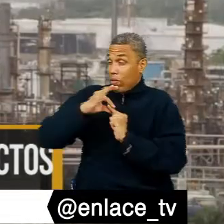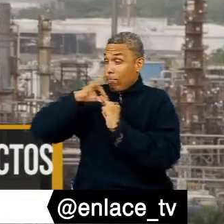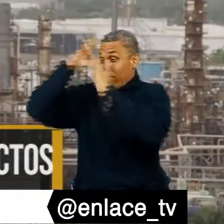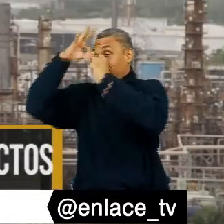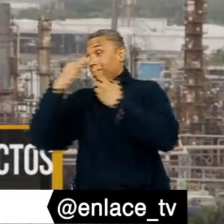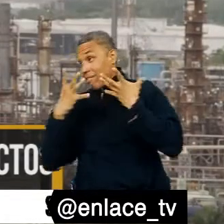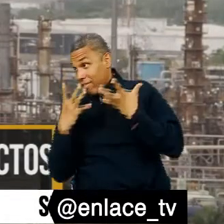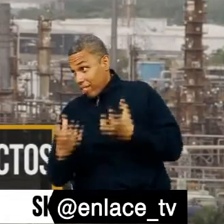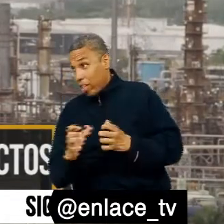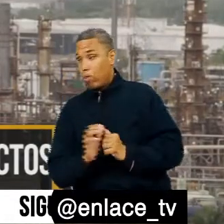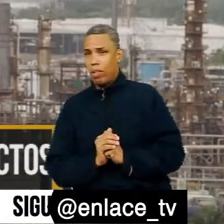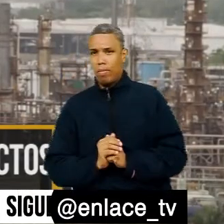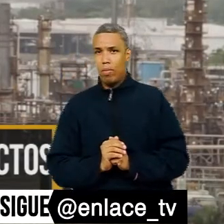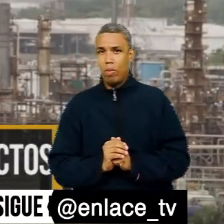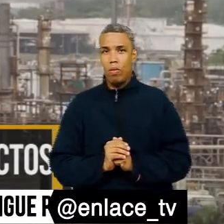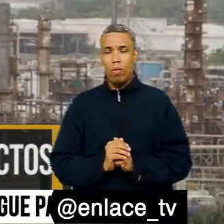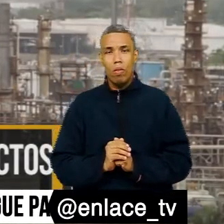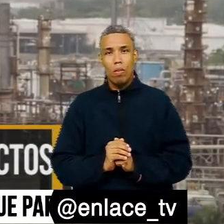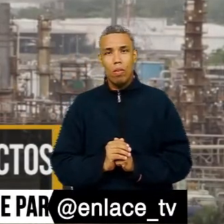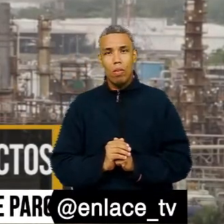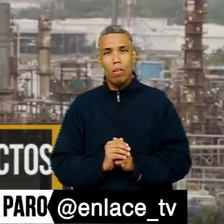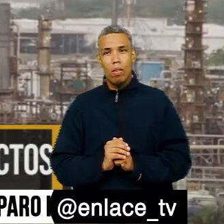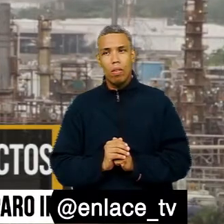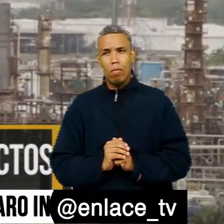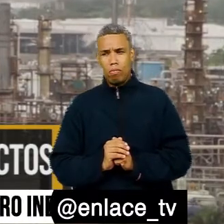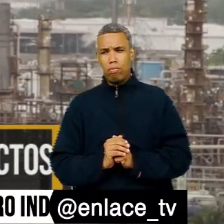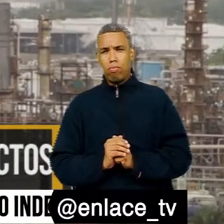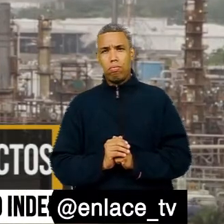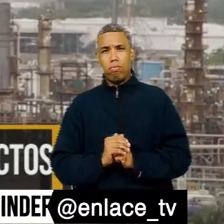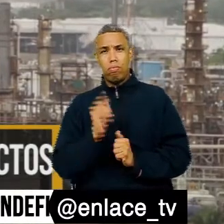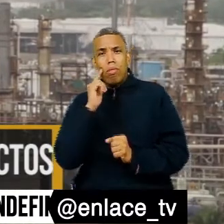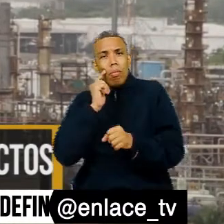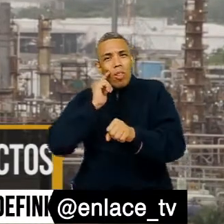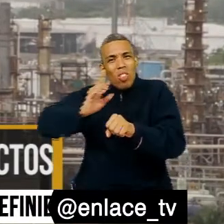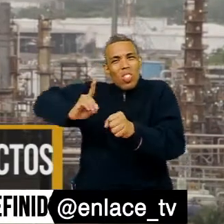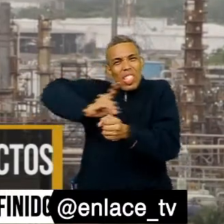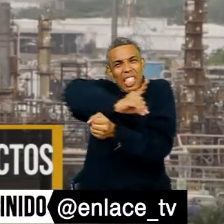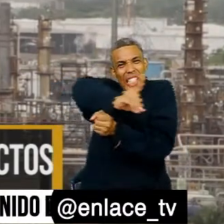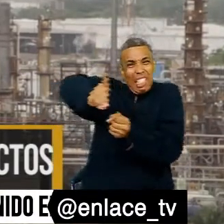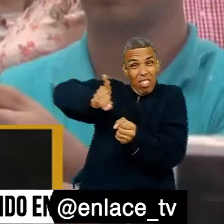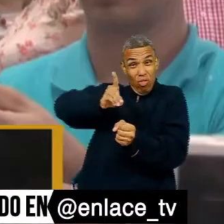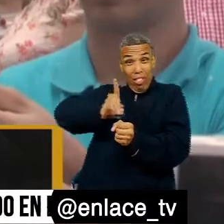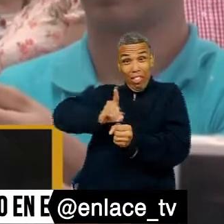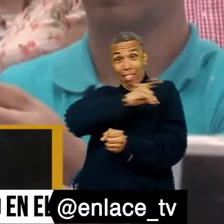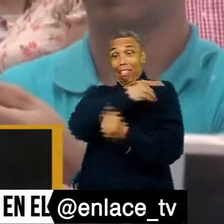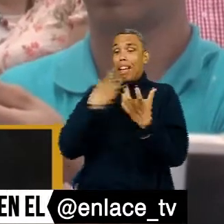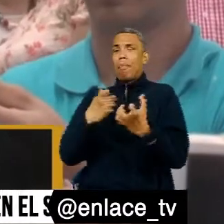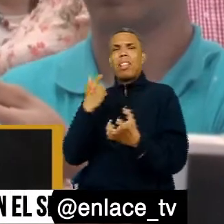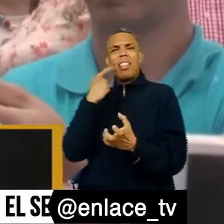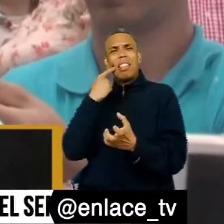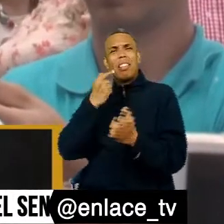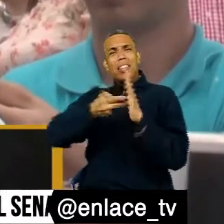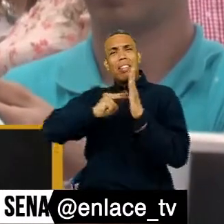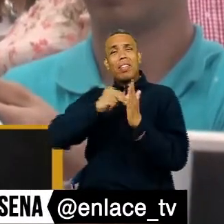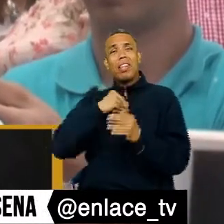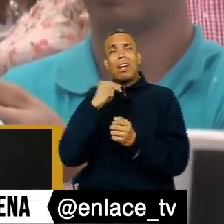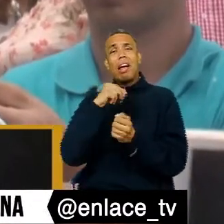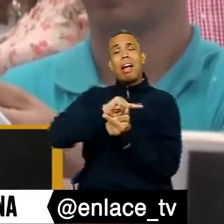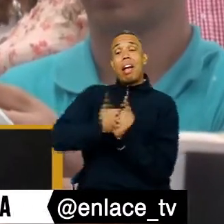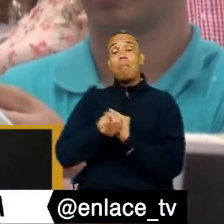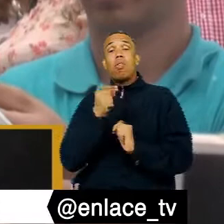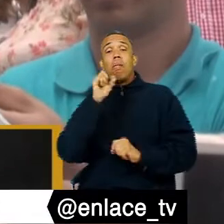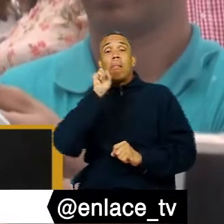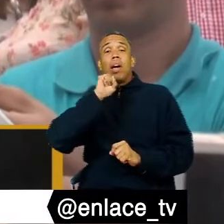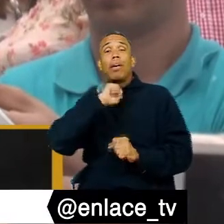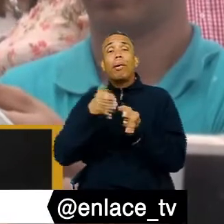fase para entrar que el Congreso, ahí me llamaron los ponentes. El Consejo tiene allá el proyecto y en